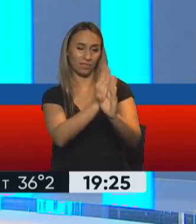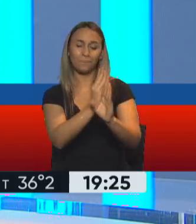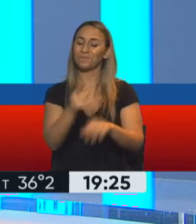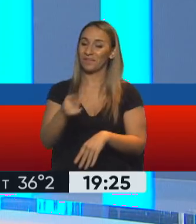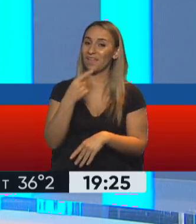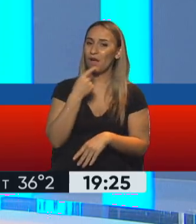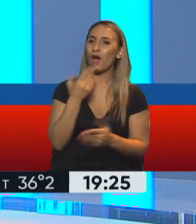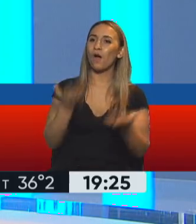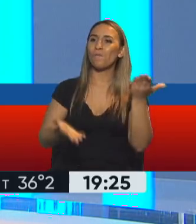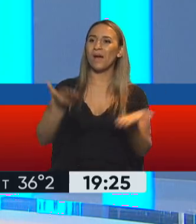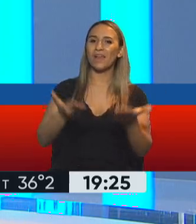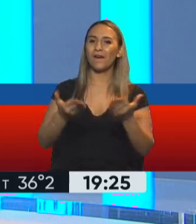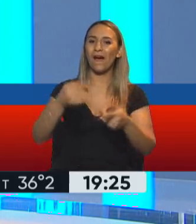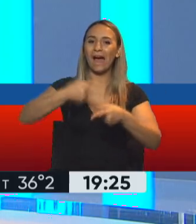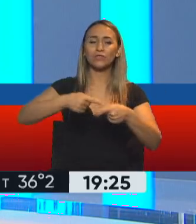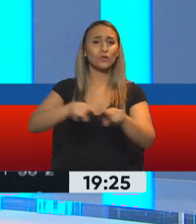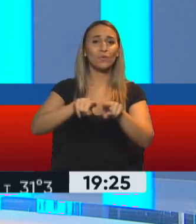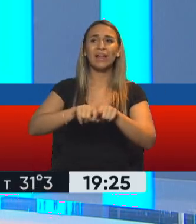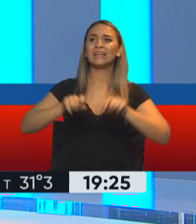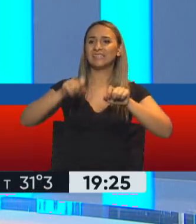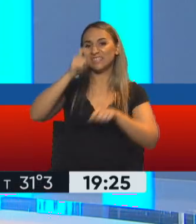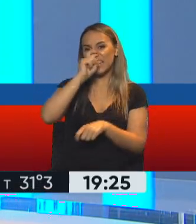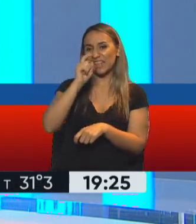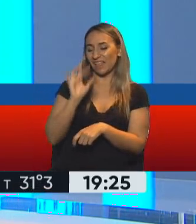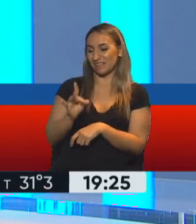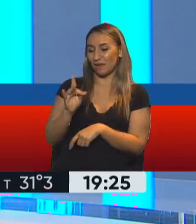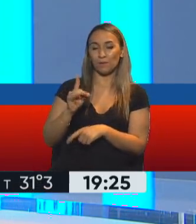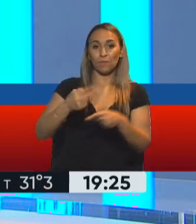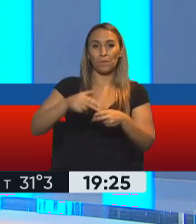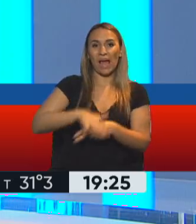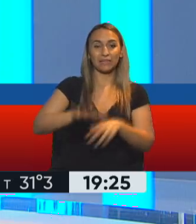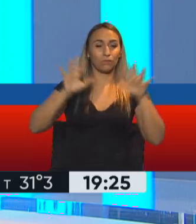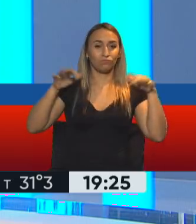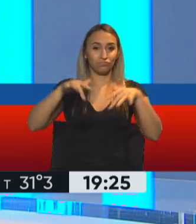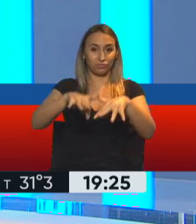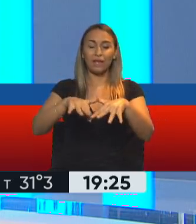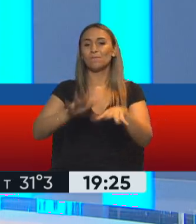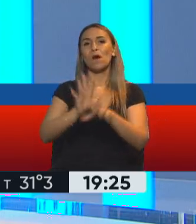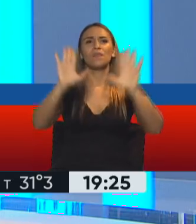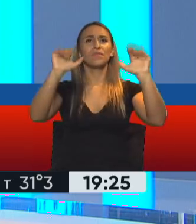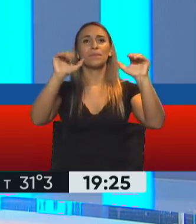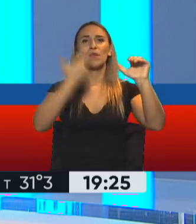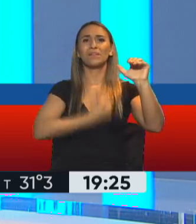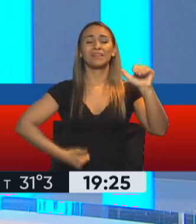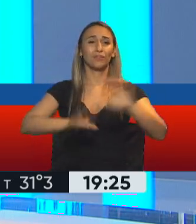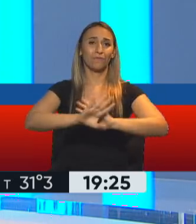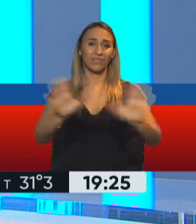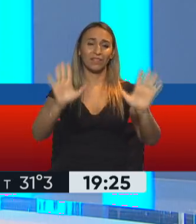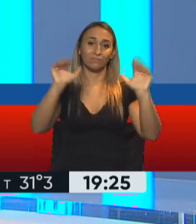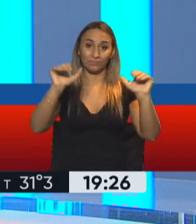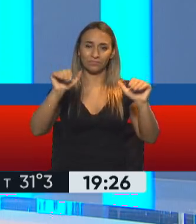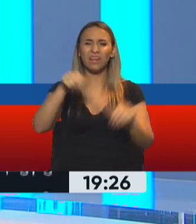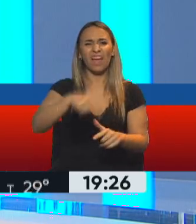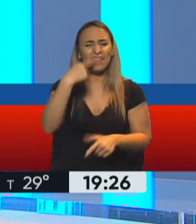esa última plaza que lo despidió como presidente. Apuntó justamente a esto, apuntó a la justicia, habló de una justicia transparente.